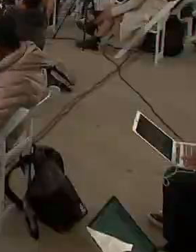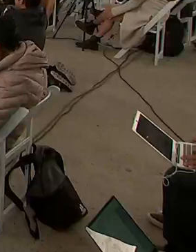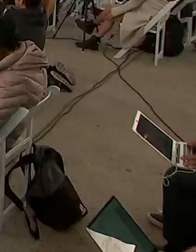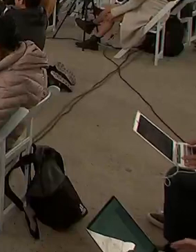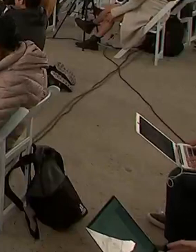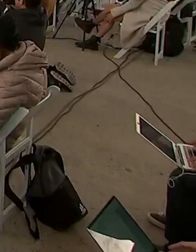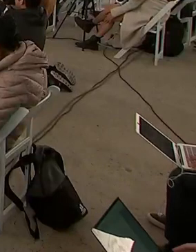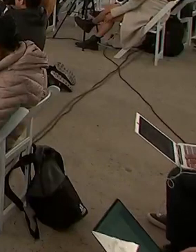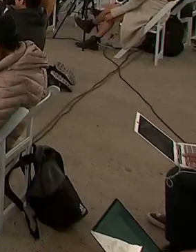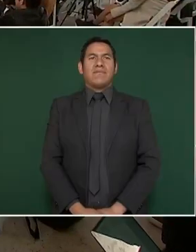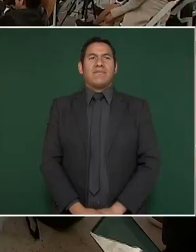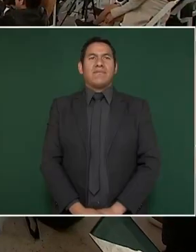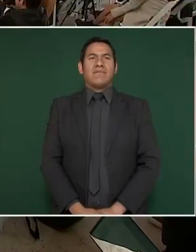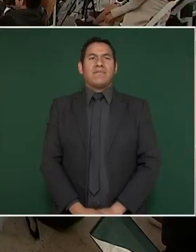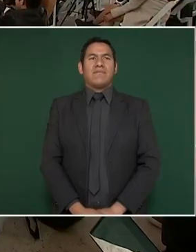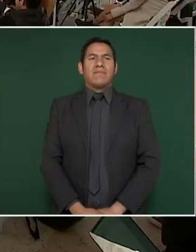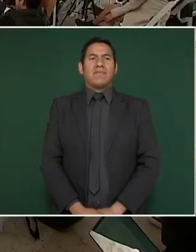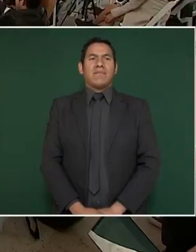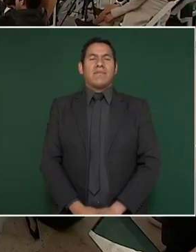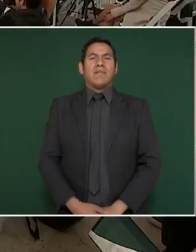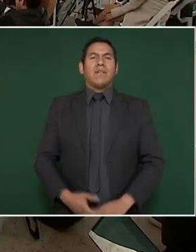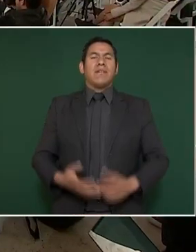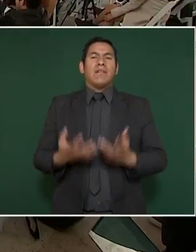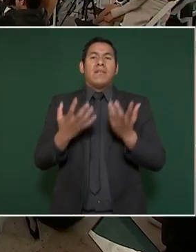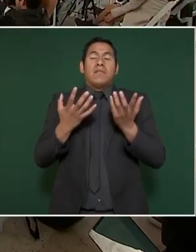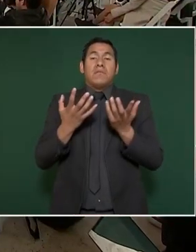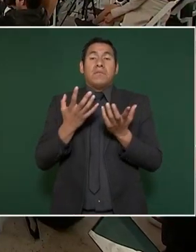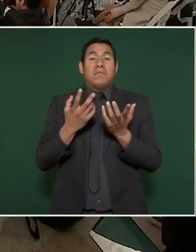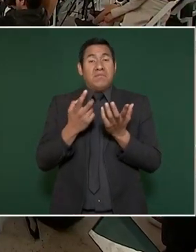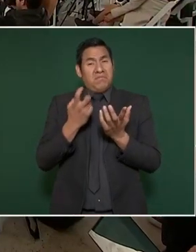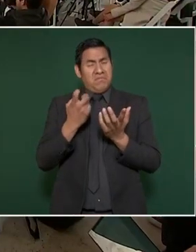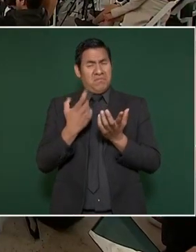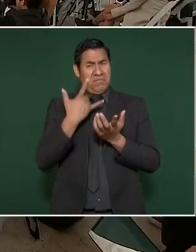este pero era para venderla